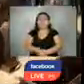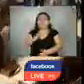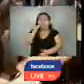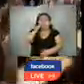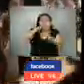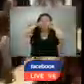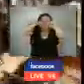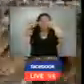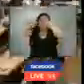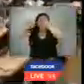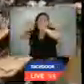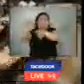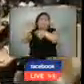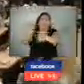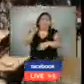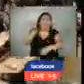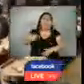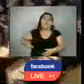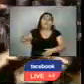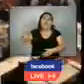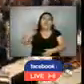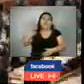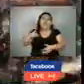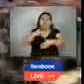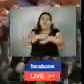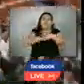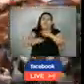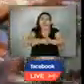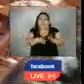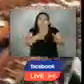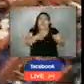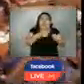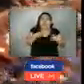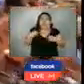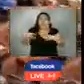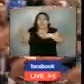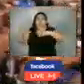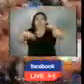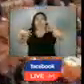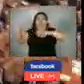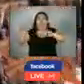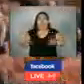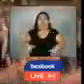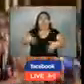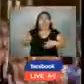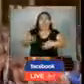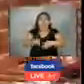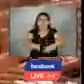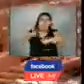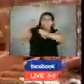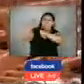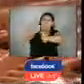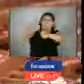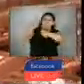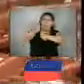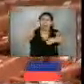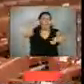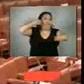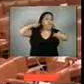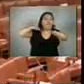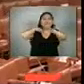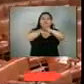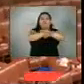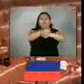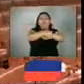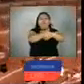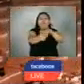Imágenes que han pasado a la historia, las de legisladores huyendo del hemiciclo después de que una turba de manifestantes asaltara el Capitolio para